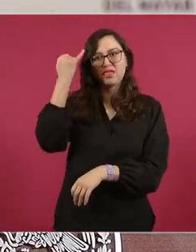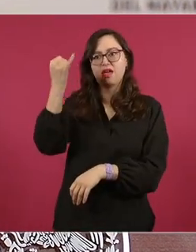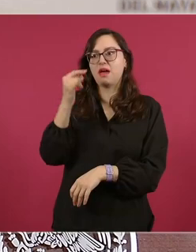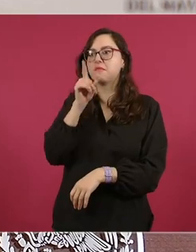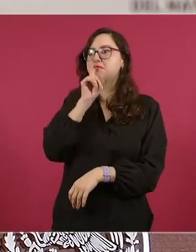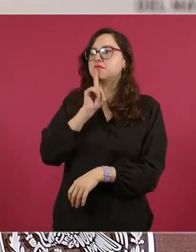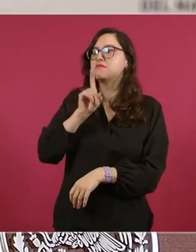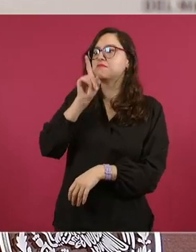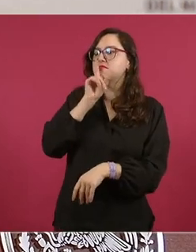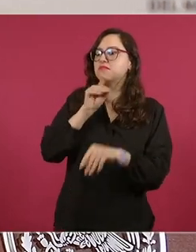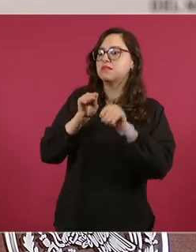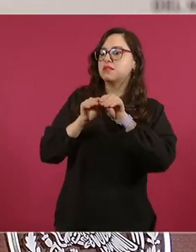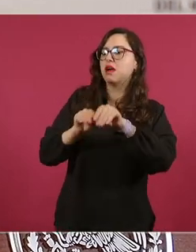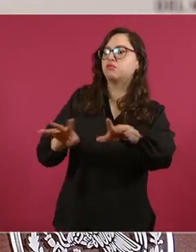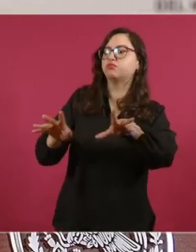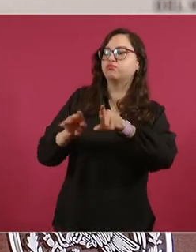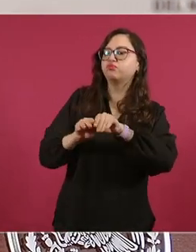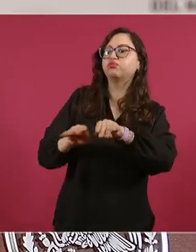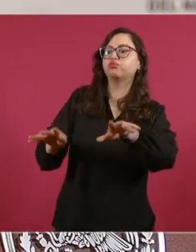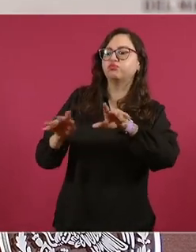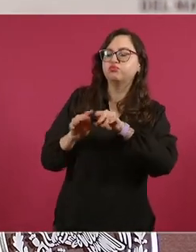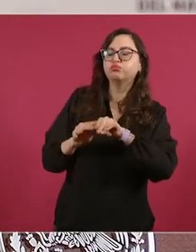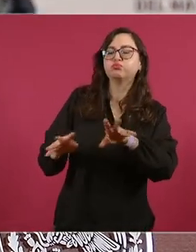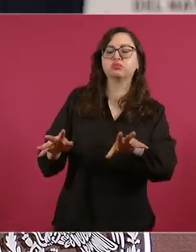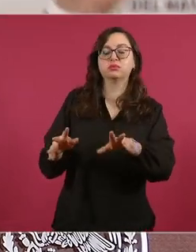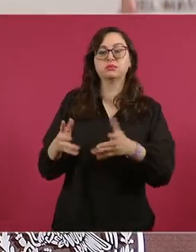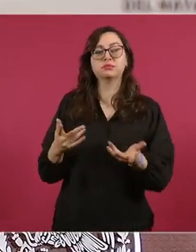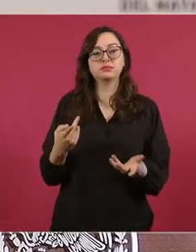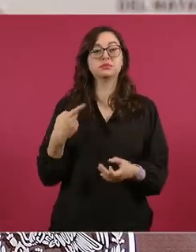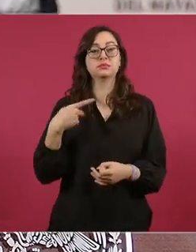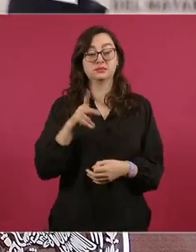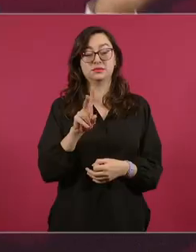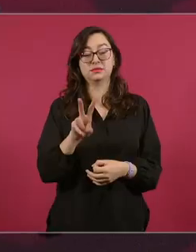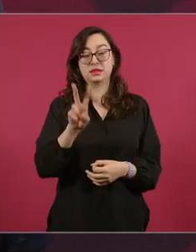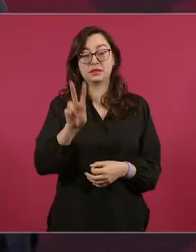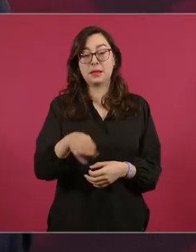esa práctica se usaba